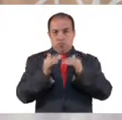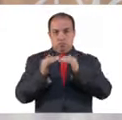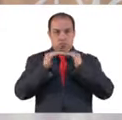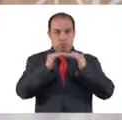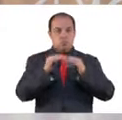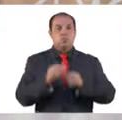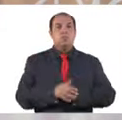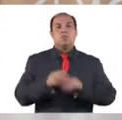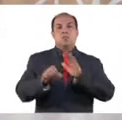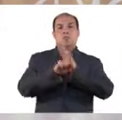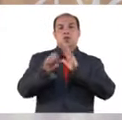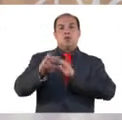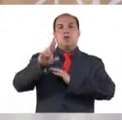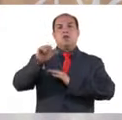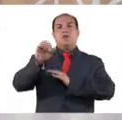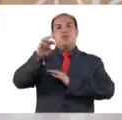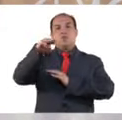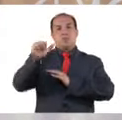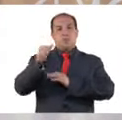Como por ejemplo el caso de Reforma Hoy,